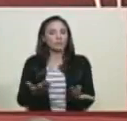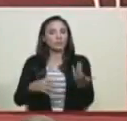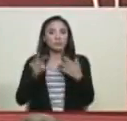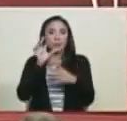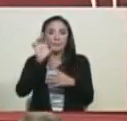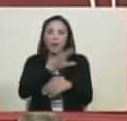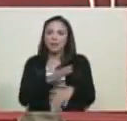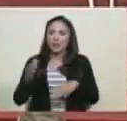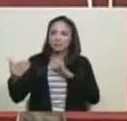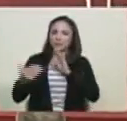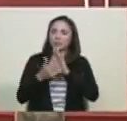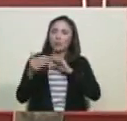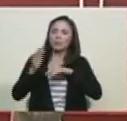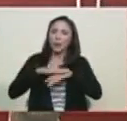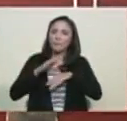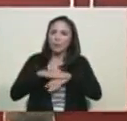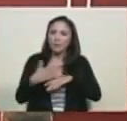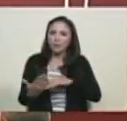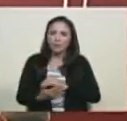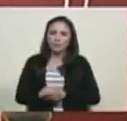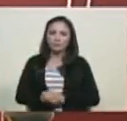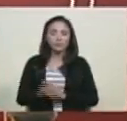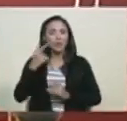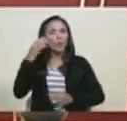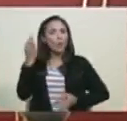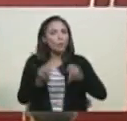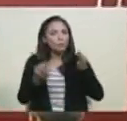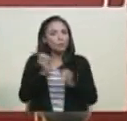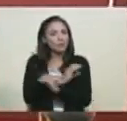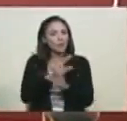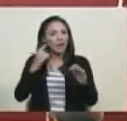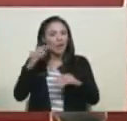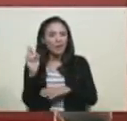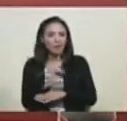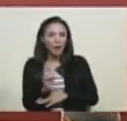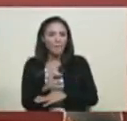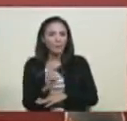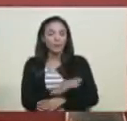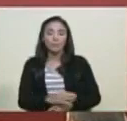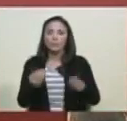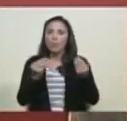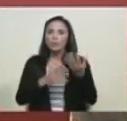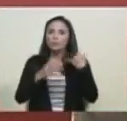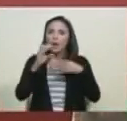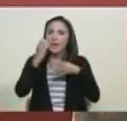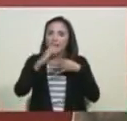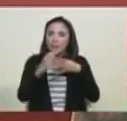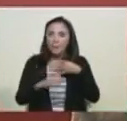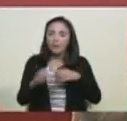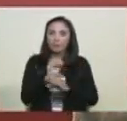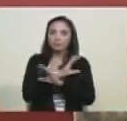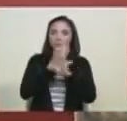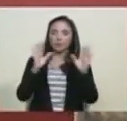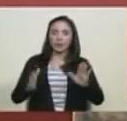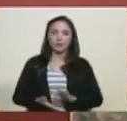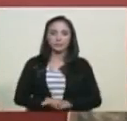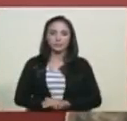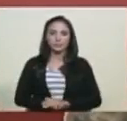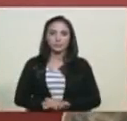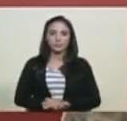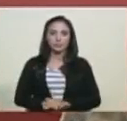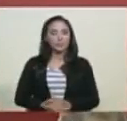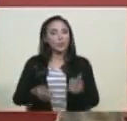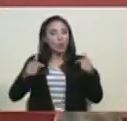patria. Hay que establecer y hacer justicia con muchos elementos. Más allá de los que hoy